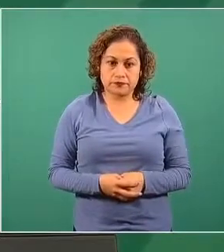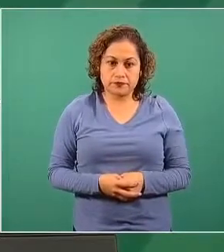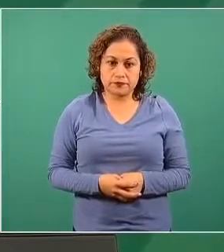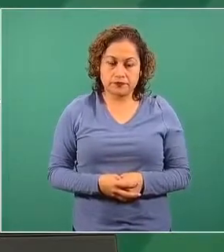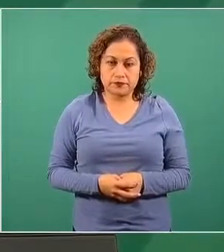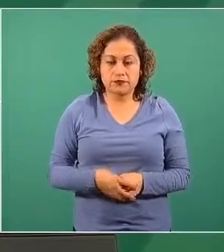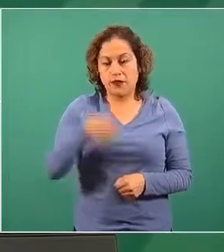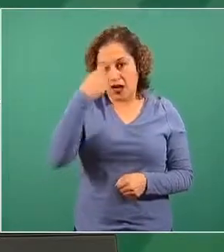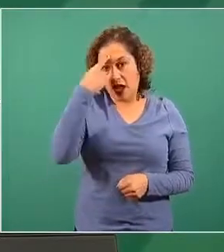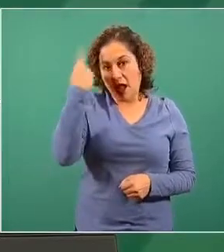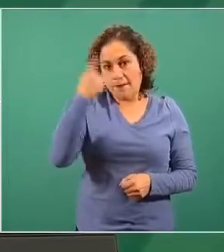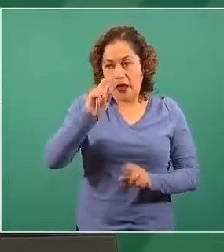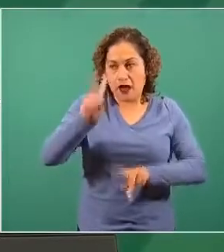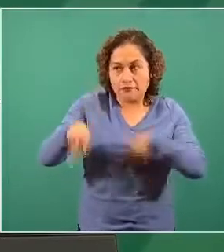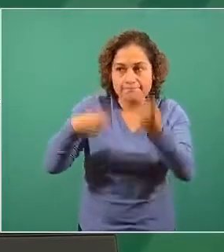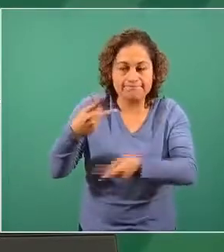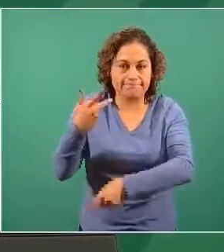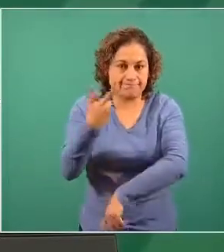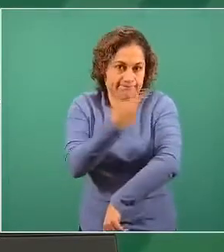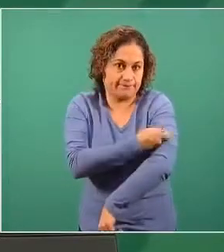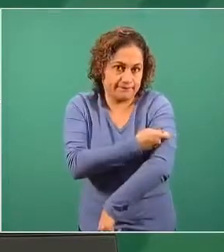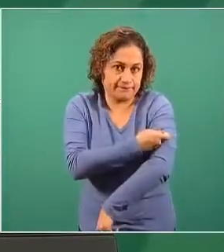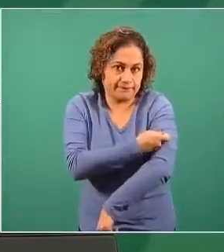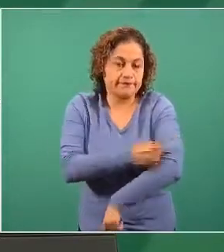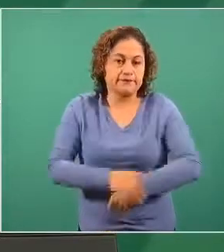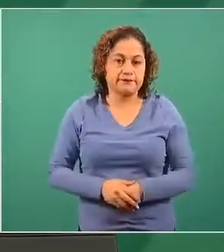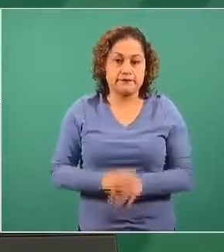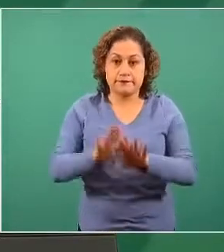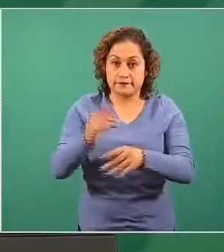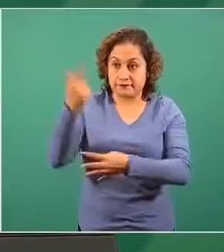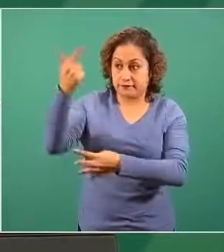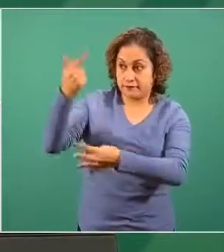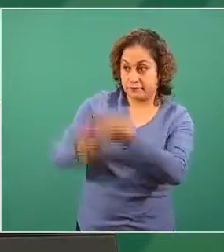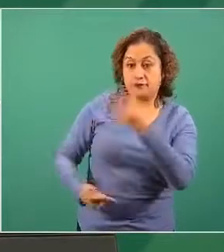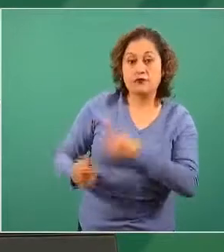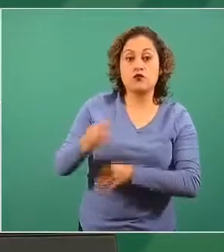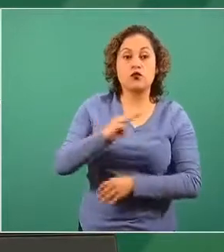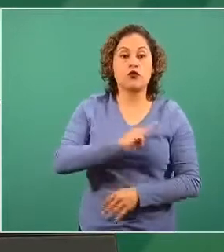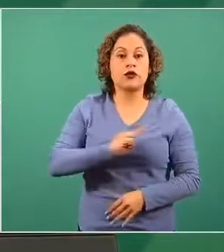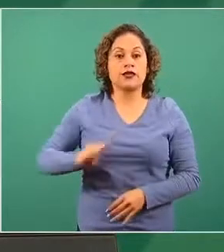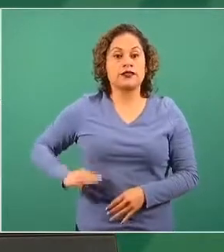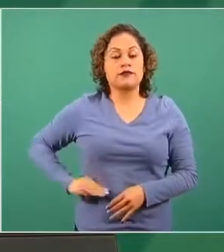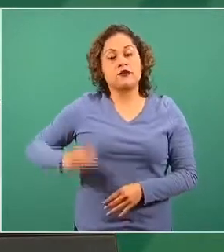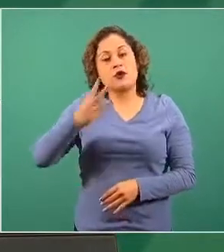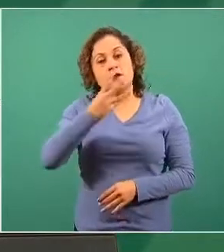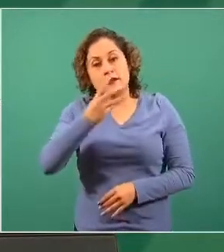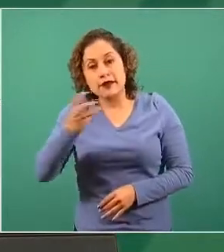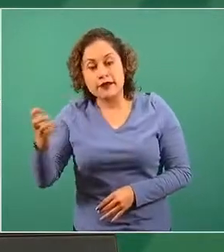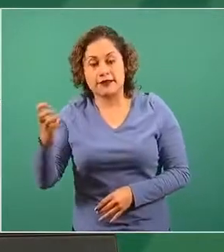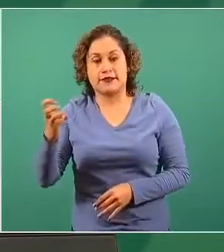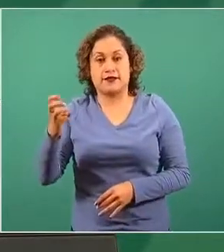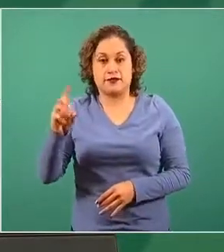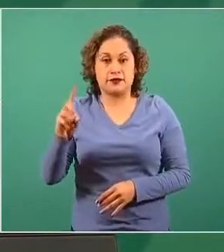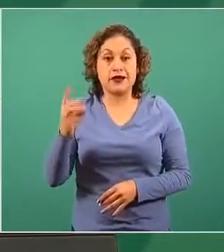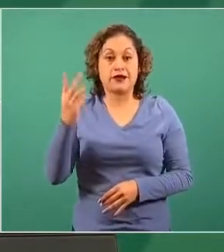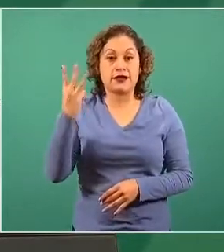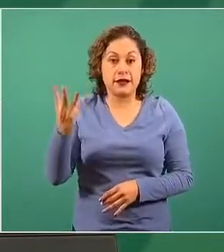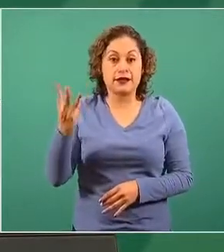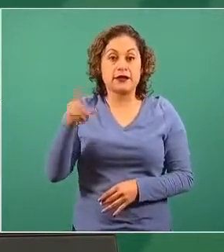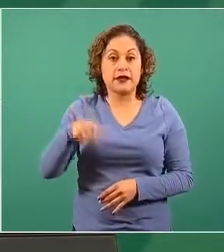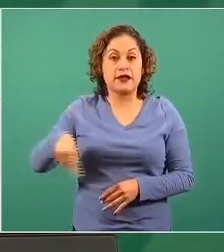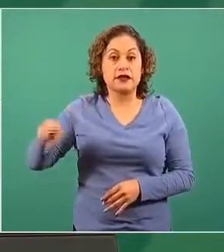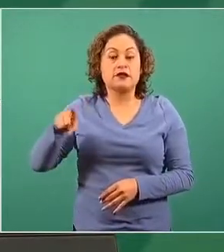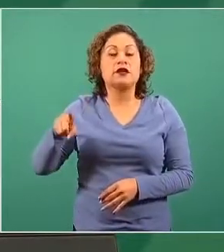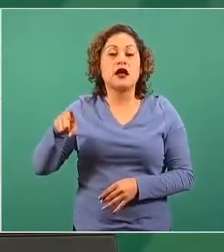la vacunación. Entonces, estos 300 municipios se presentarían, se pondrían a disposición de todas las personas a través